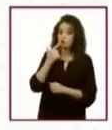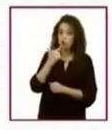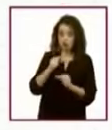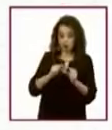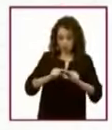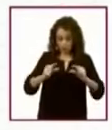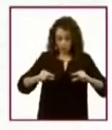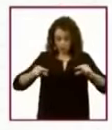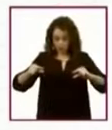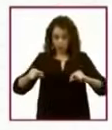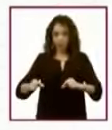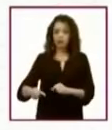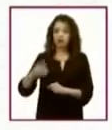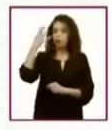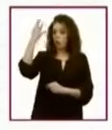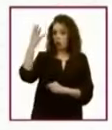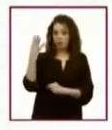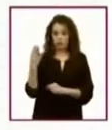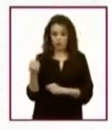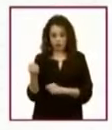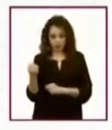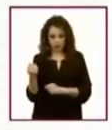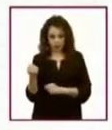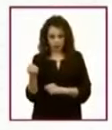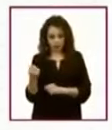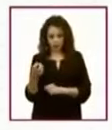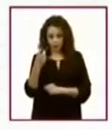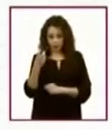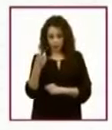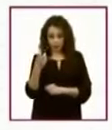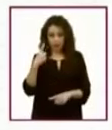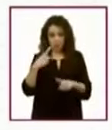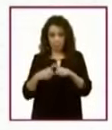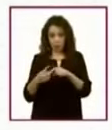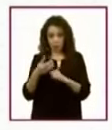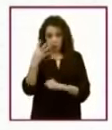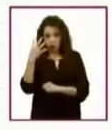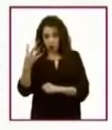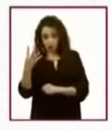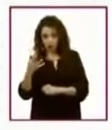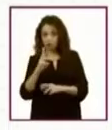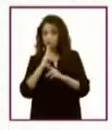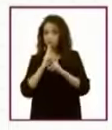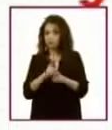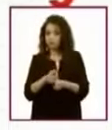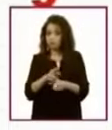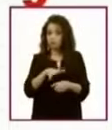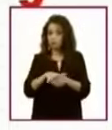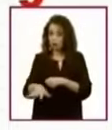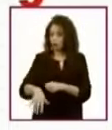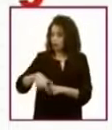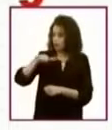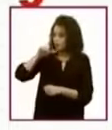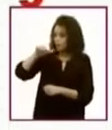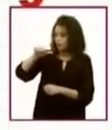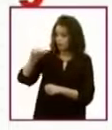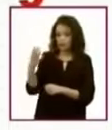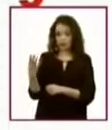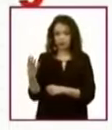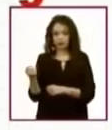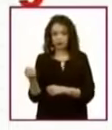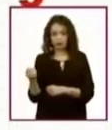4 veces 4/9. El resultado de multiplicar 4/9 por 4 es 16/9 de